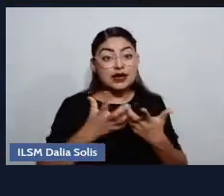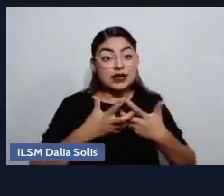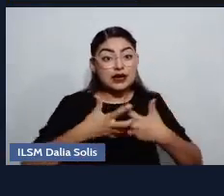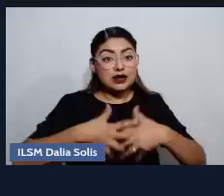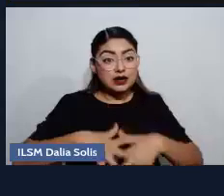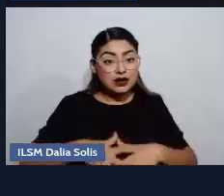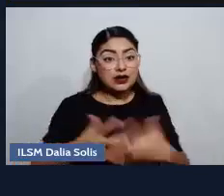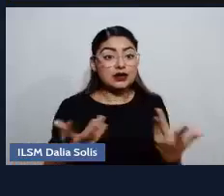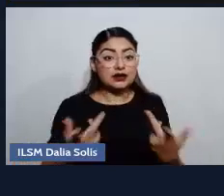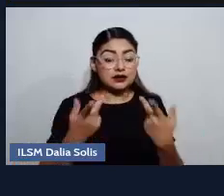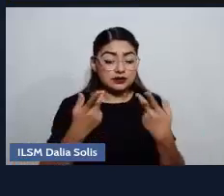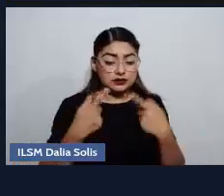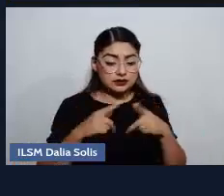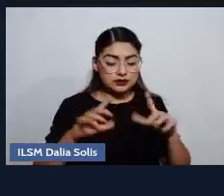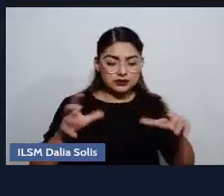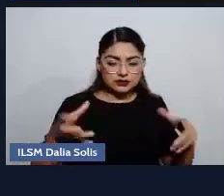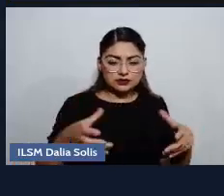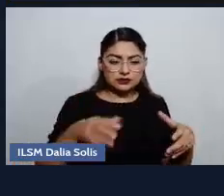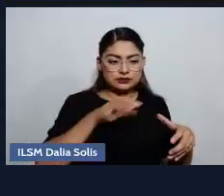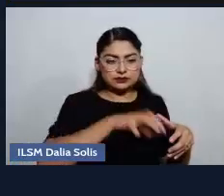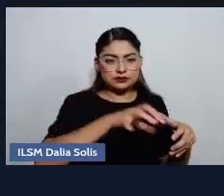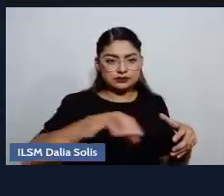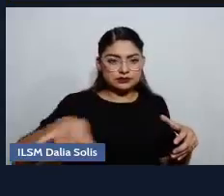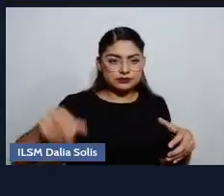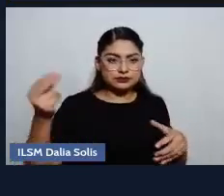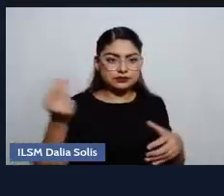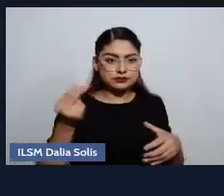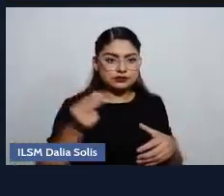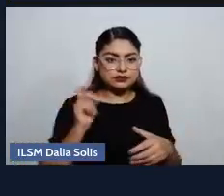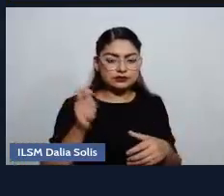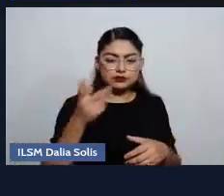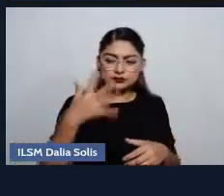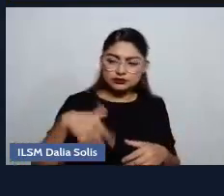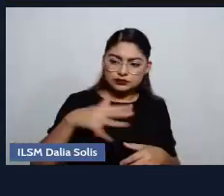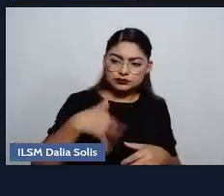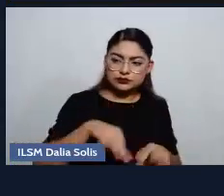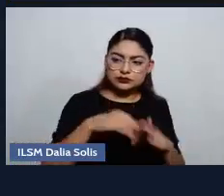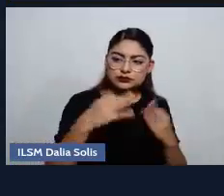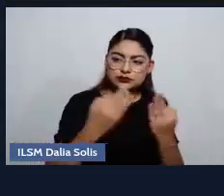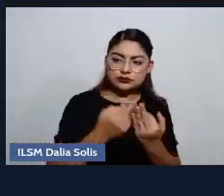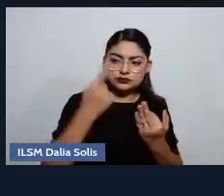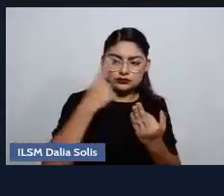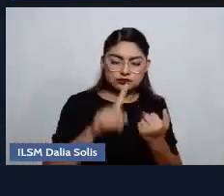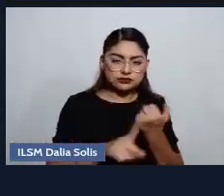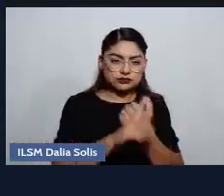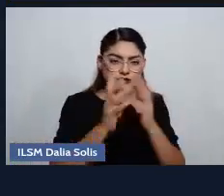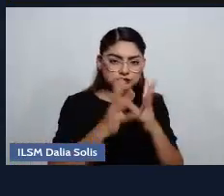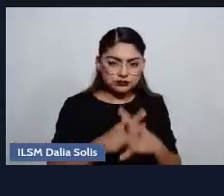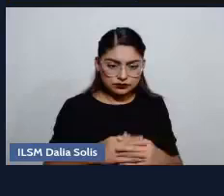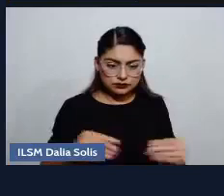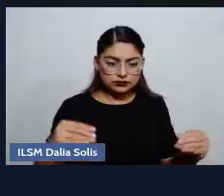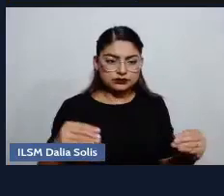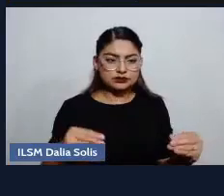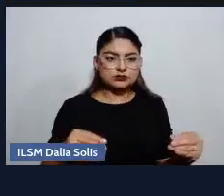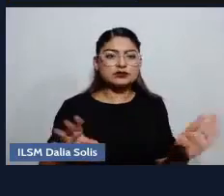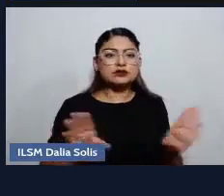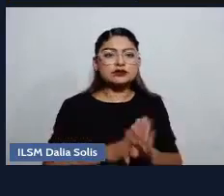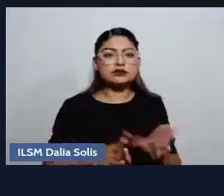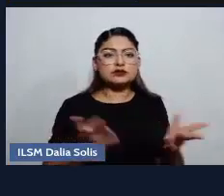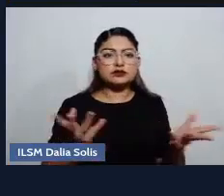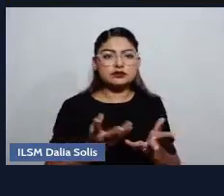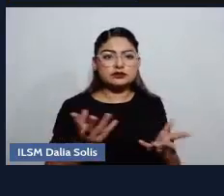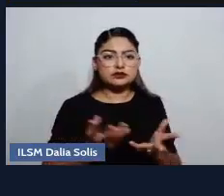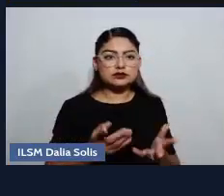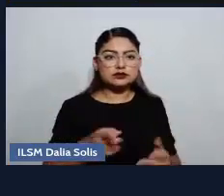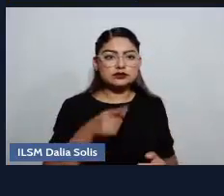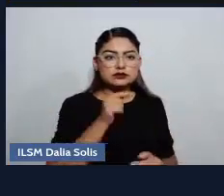puede encontrar una solución de manera individual, claro, ¿cómo va a ser? Hago ejercicio en mi casa, me busco tiempos, ahora con